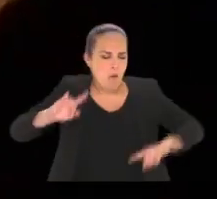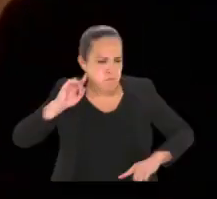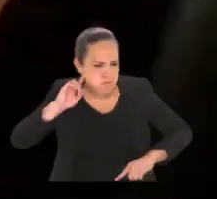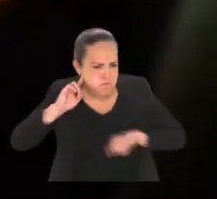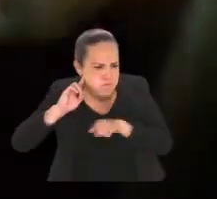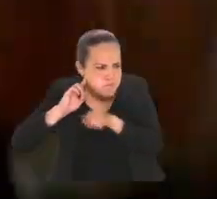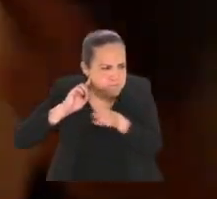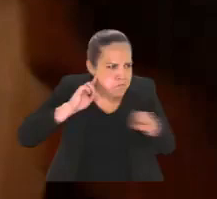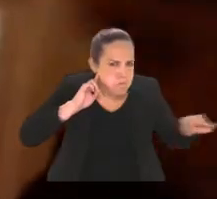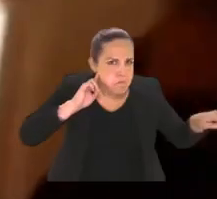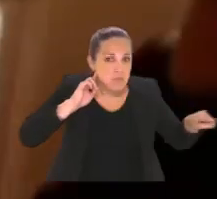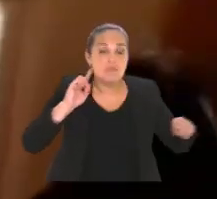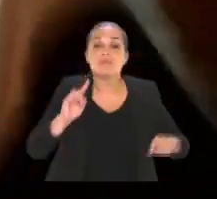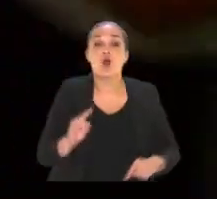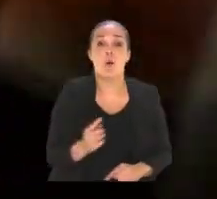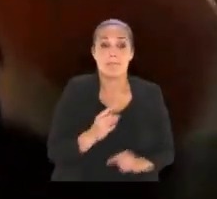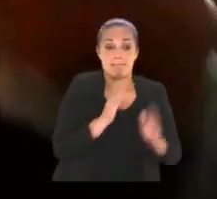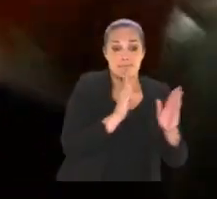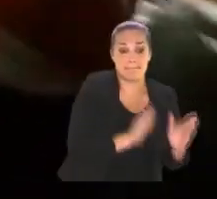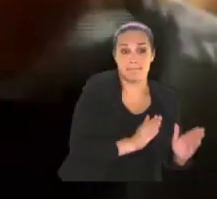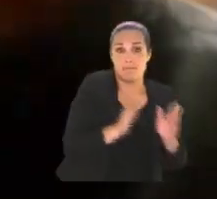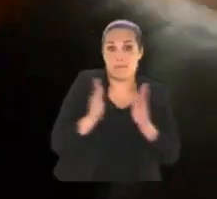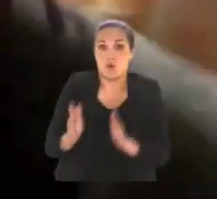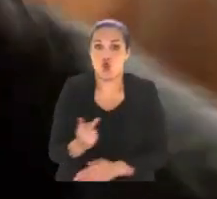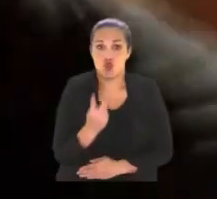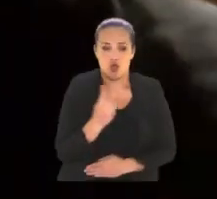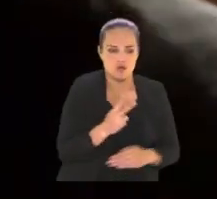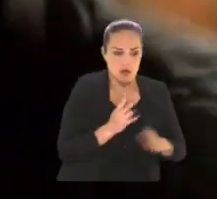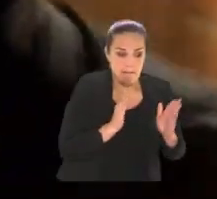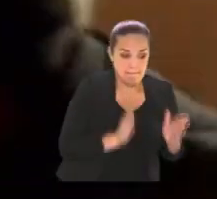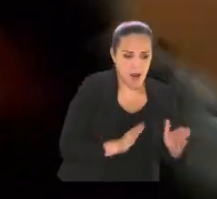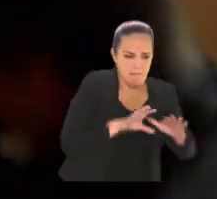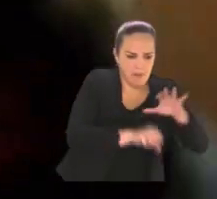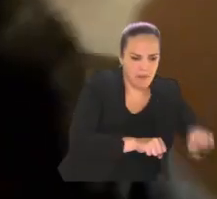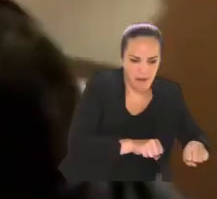se han adelantado en dos fases en las que se han capturado 12 personas.